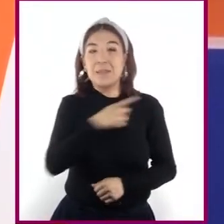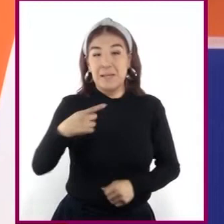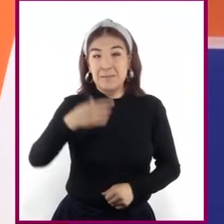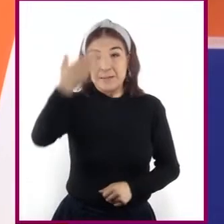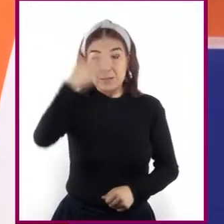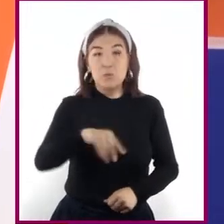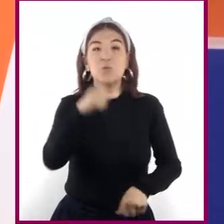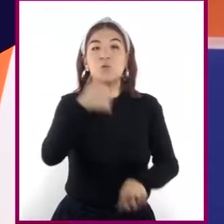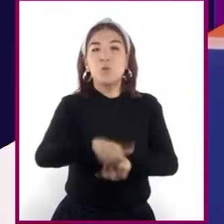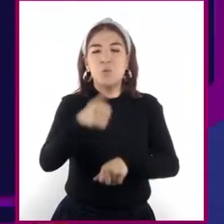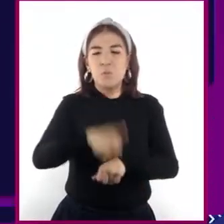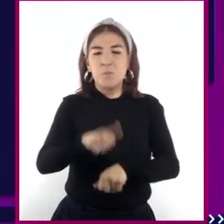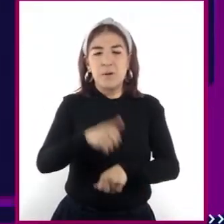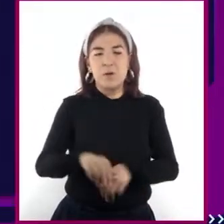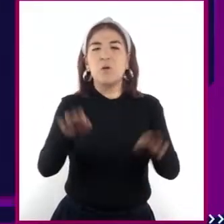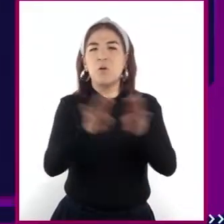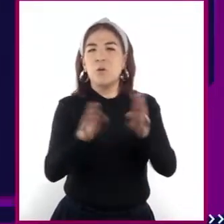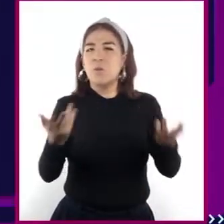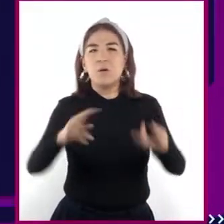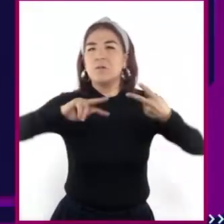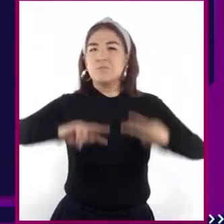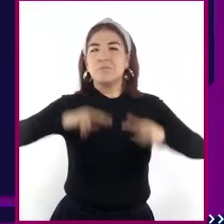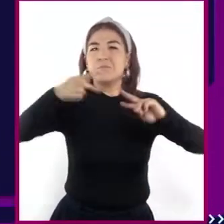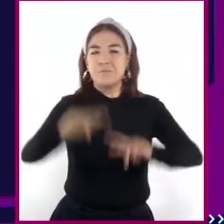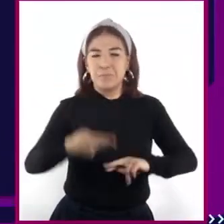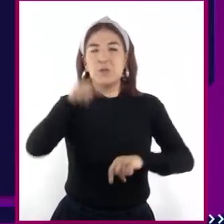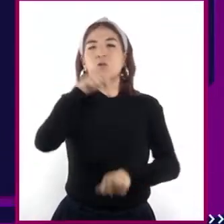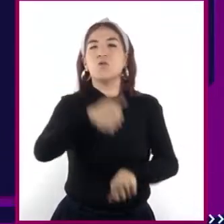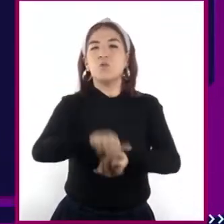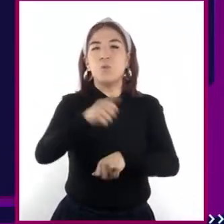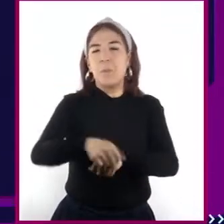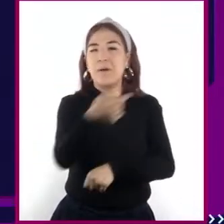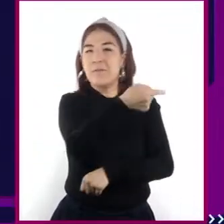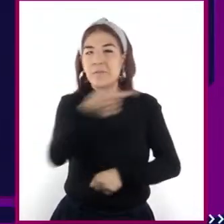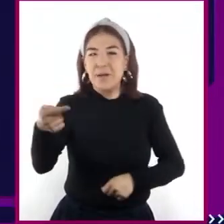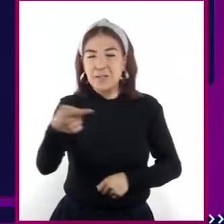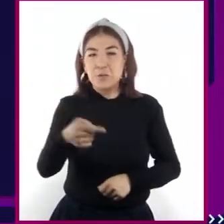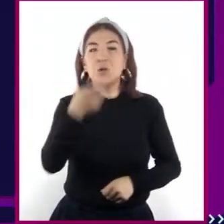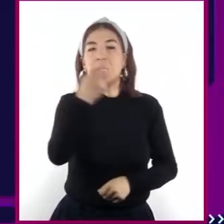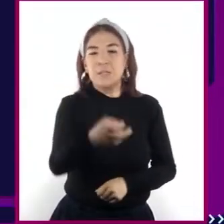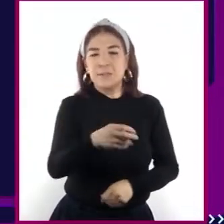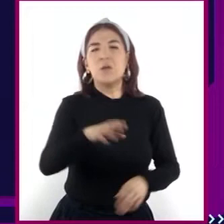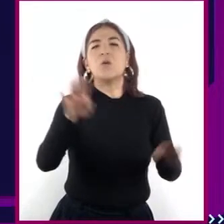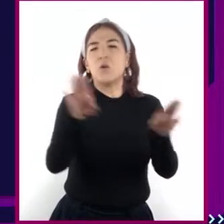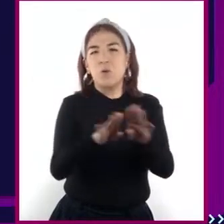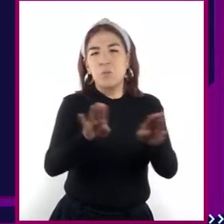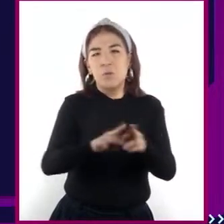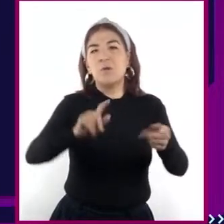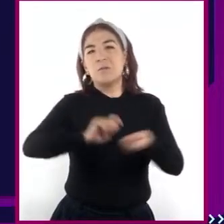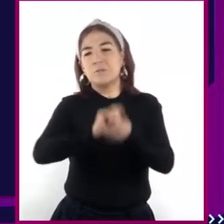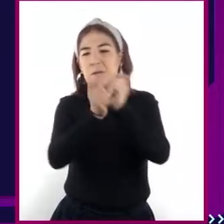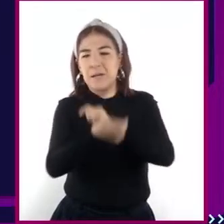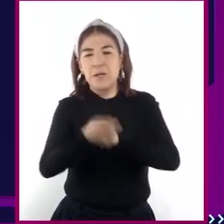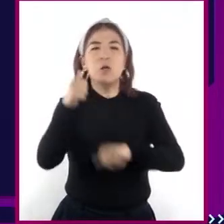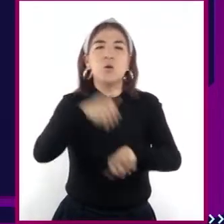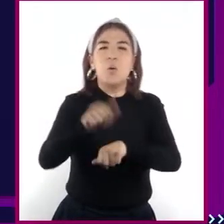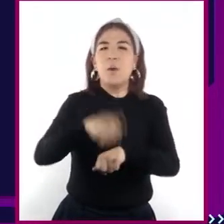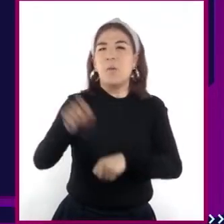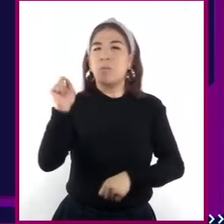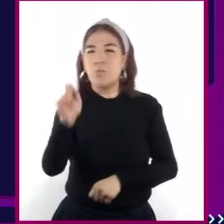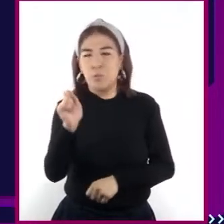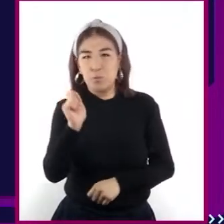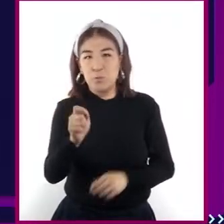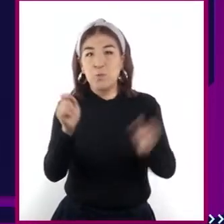número racional se puede expresar a través de una fracción común, que a su vez se puede expresar como un número decimal.